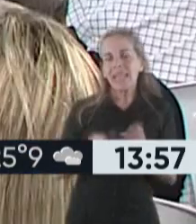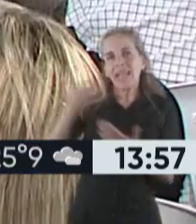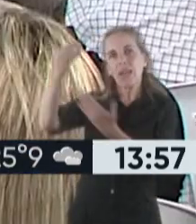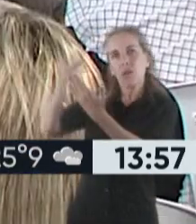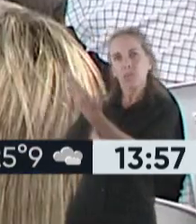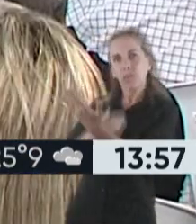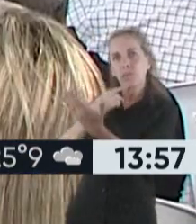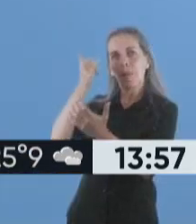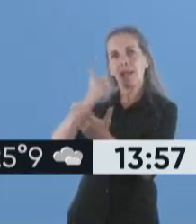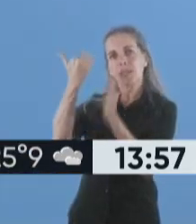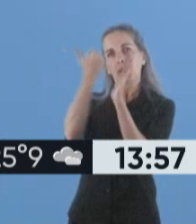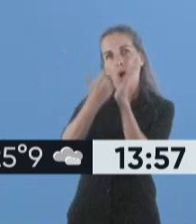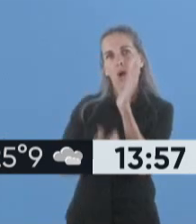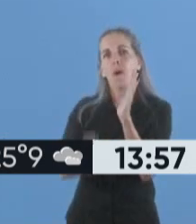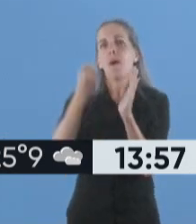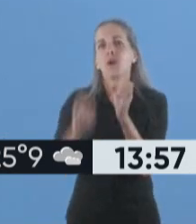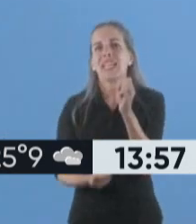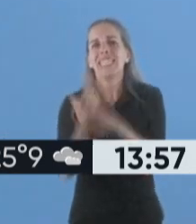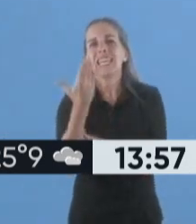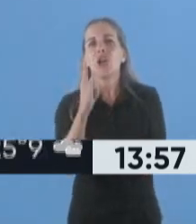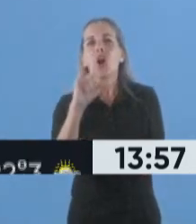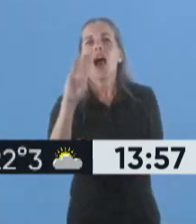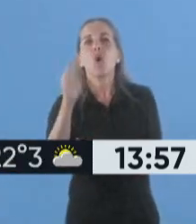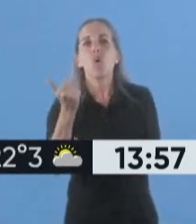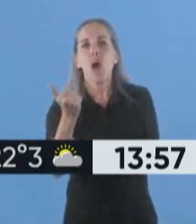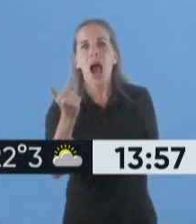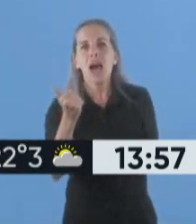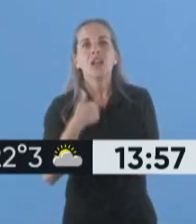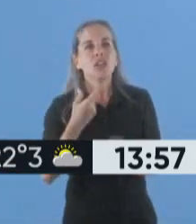la Universidad de Buenos Aires. Y yo esto siempre lo repito,